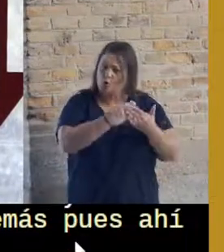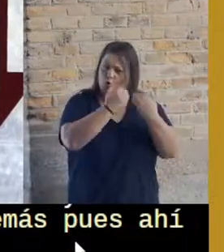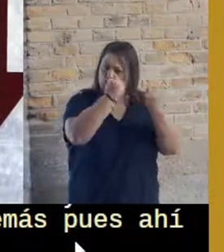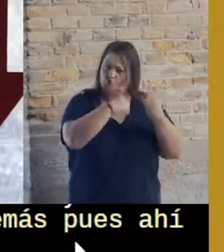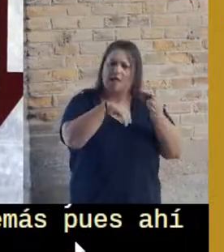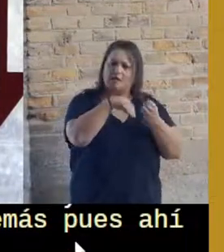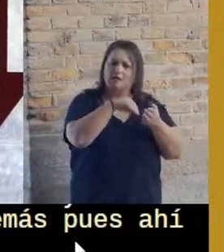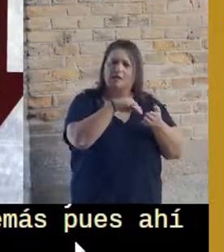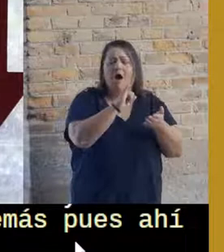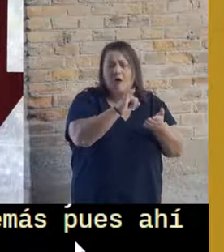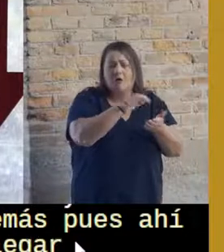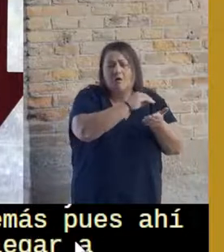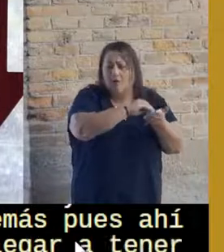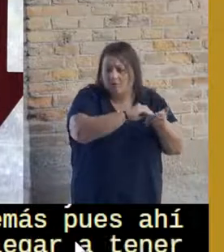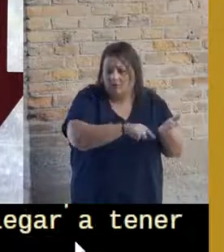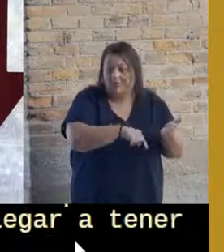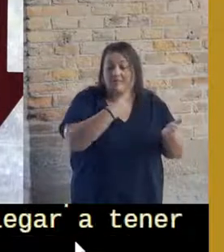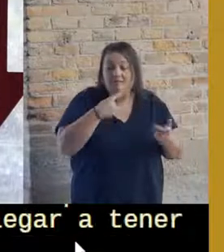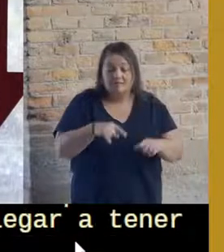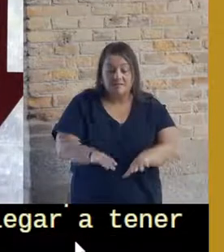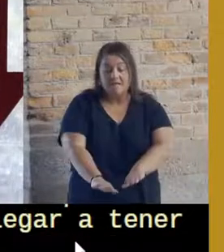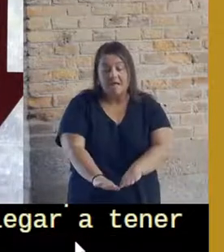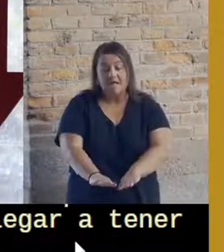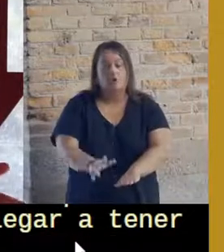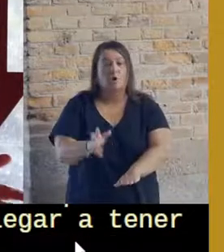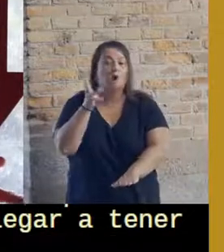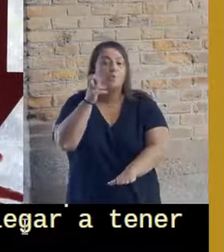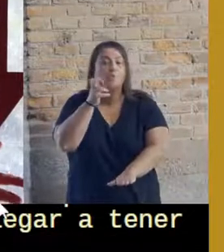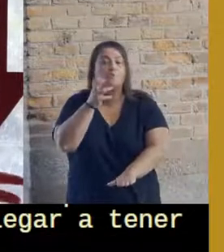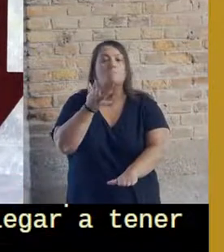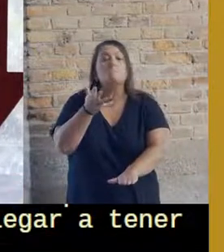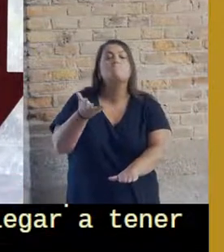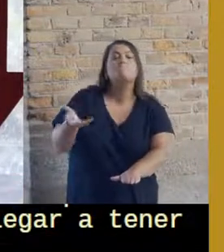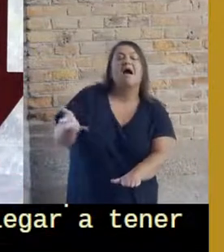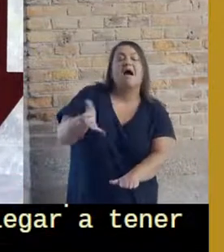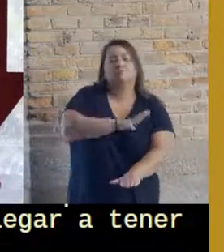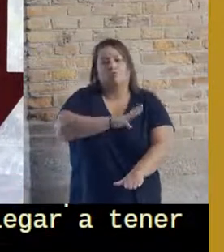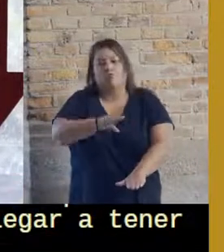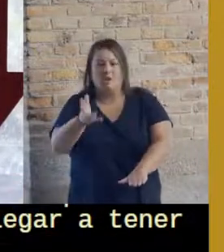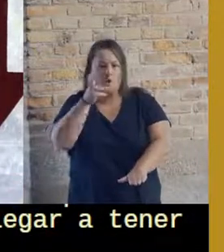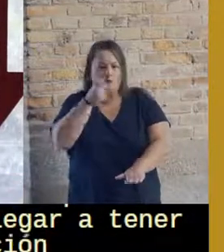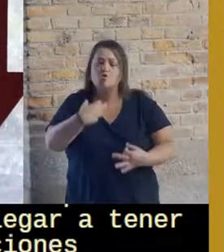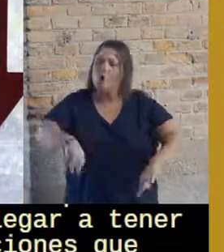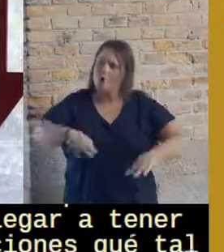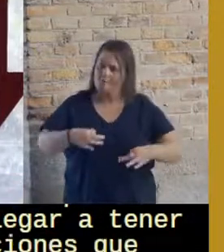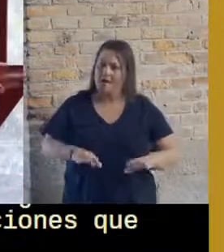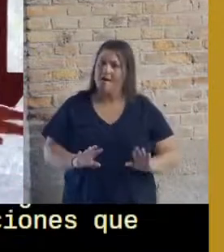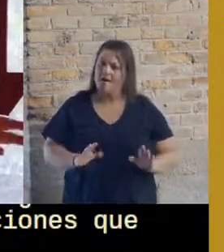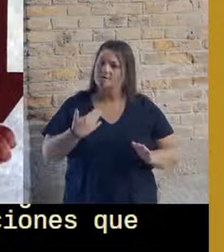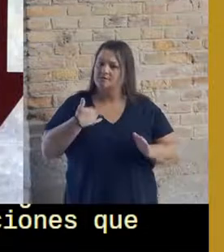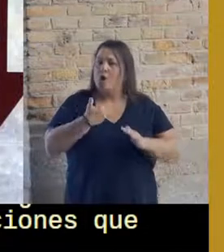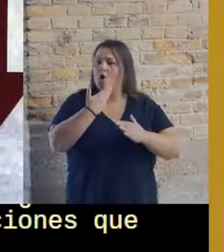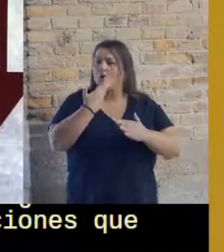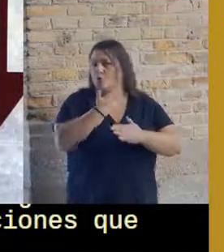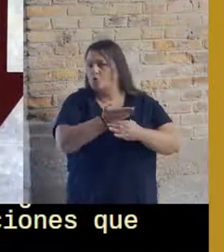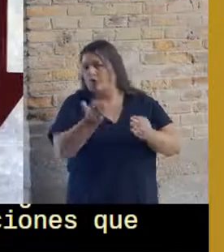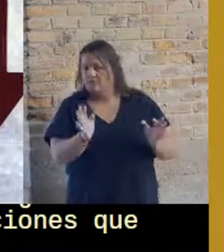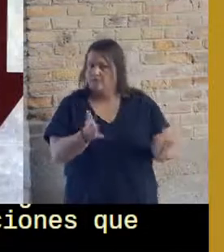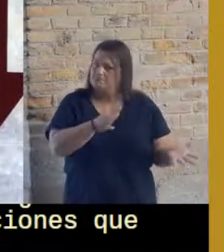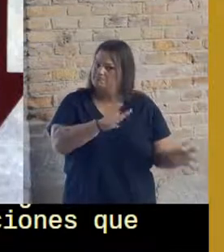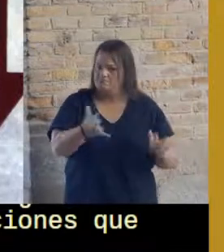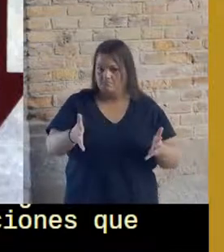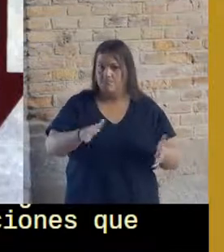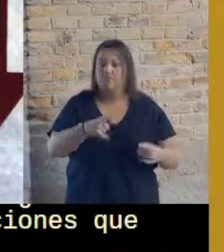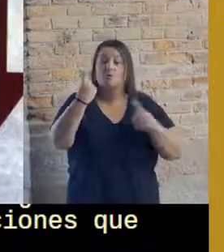es pueden llegar a tener una audición más o menos normalizada hay hay operaciones que tampoco tienen éxito hay operaciones